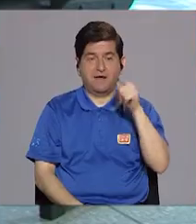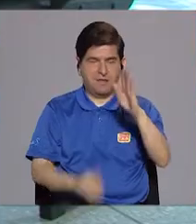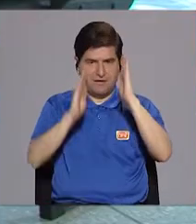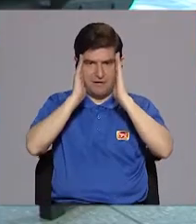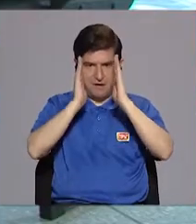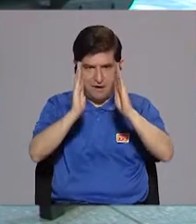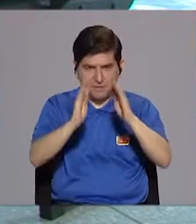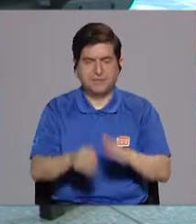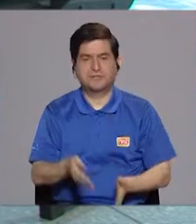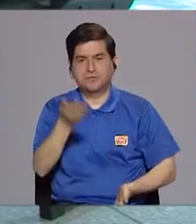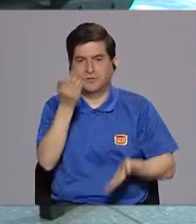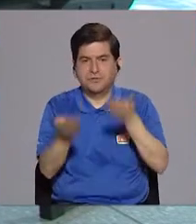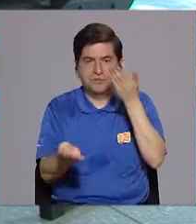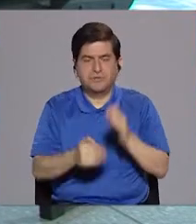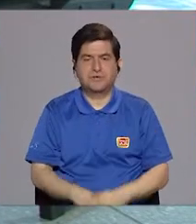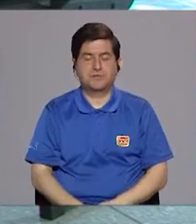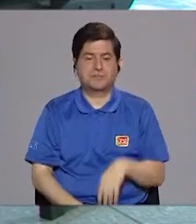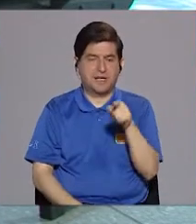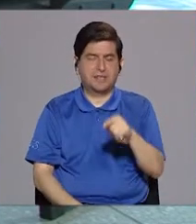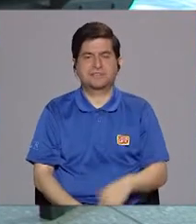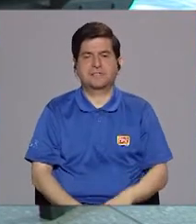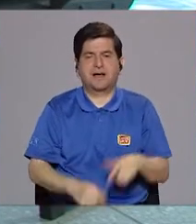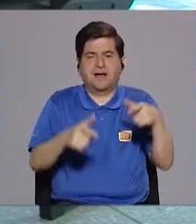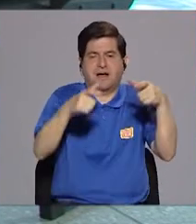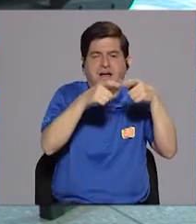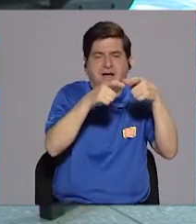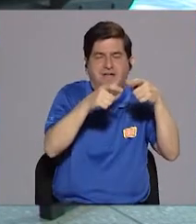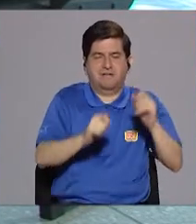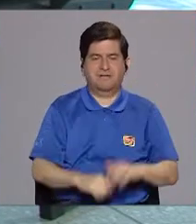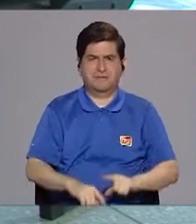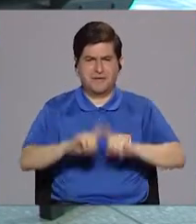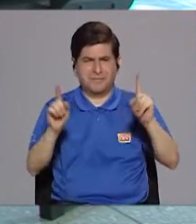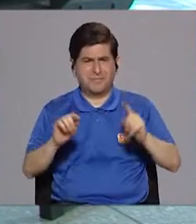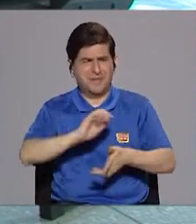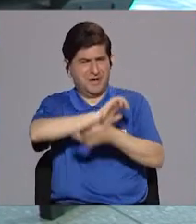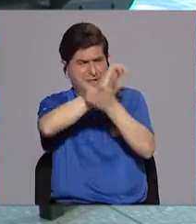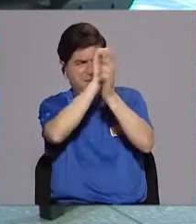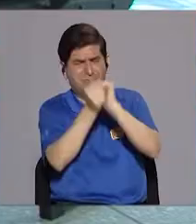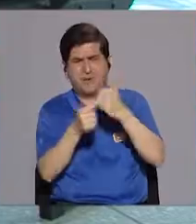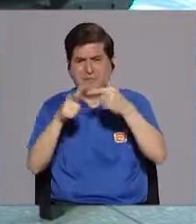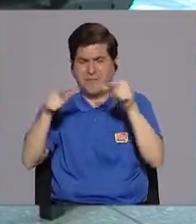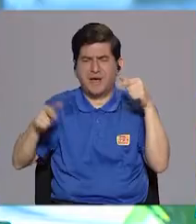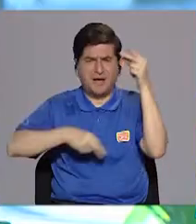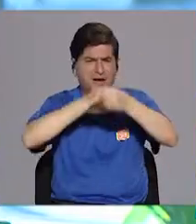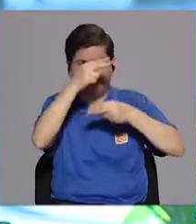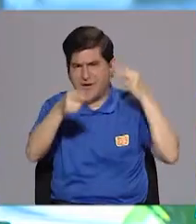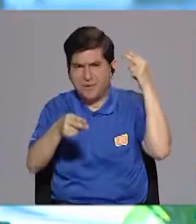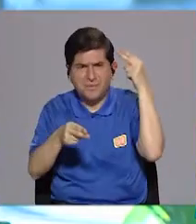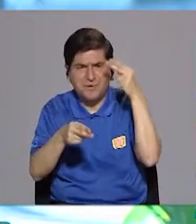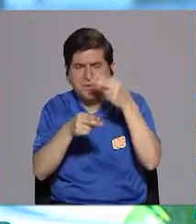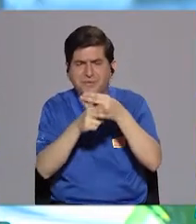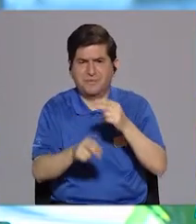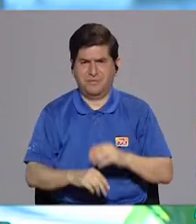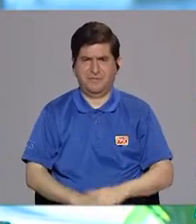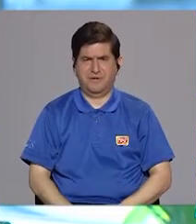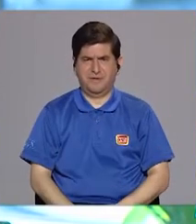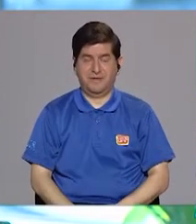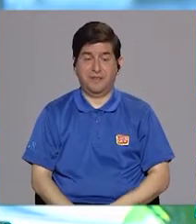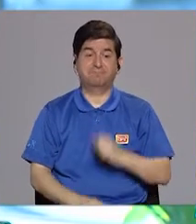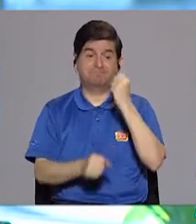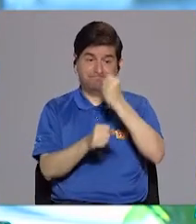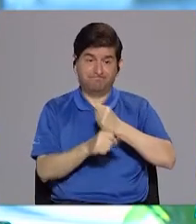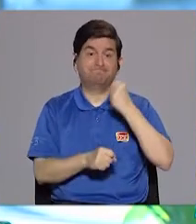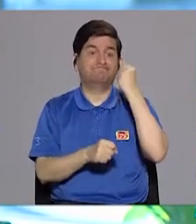dirigida y planteada hacia esas grandes élites. ¿Cómo la convertimos en ese lenguaje universal, ¿verdad? Es la